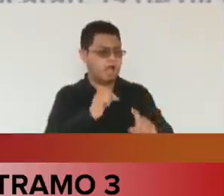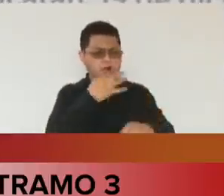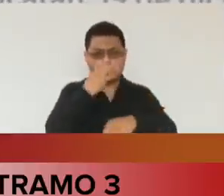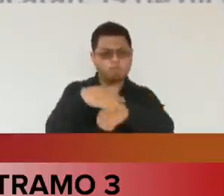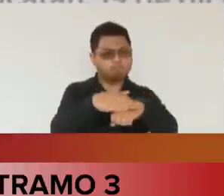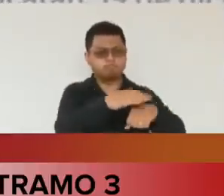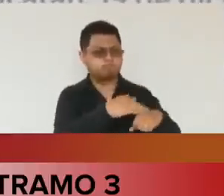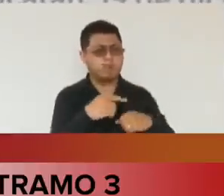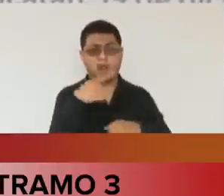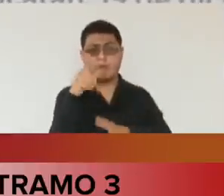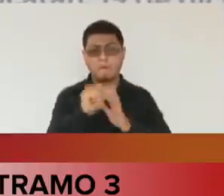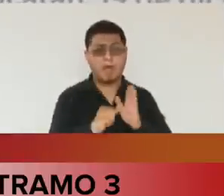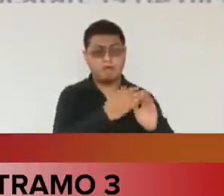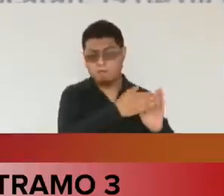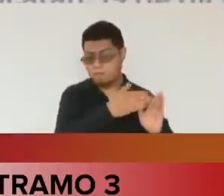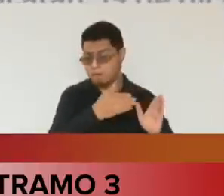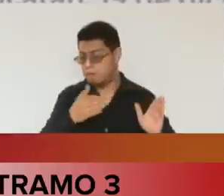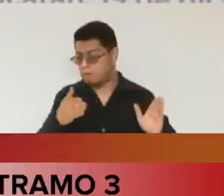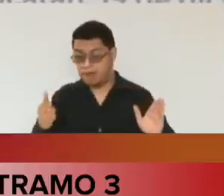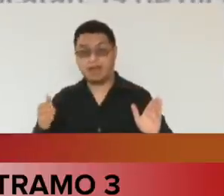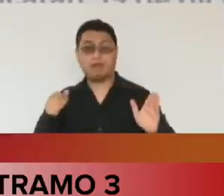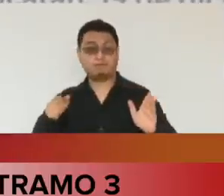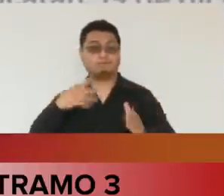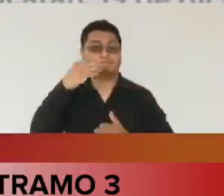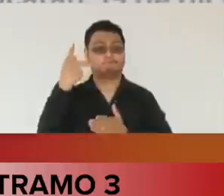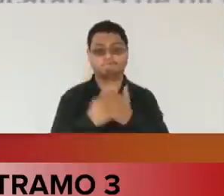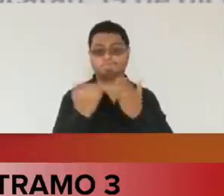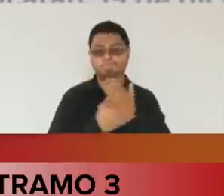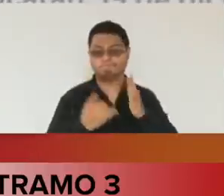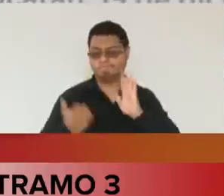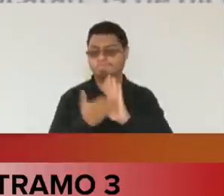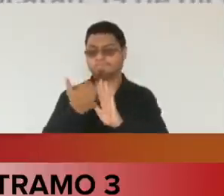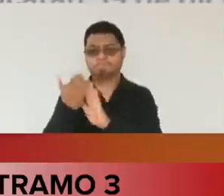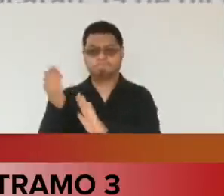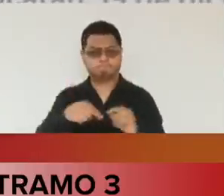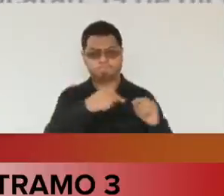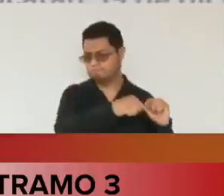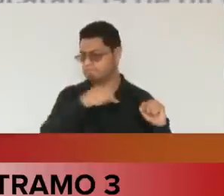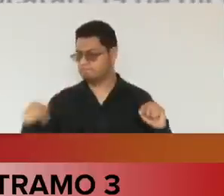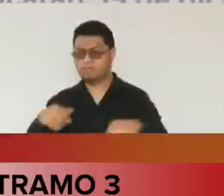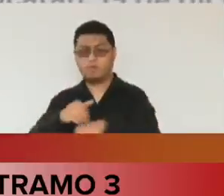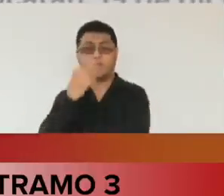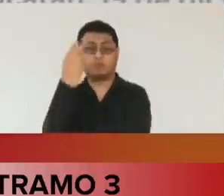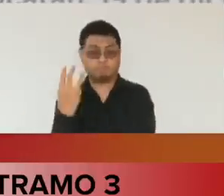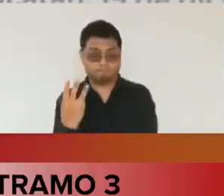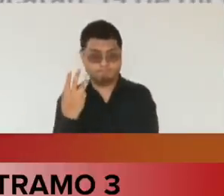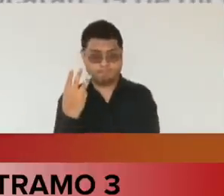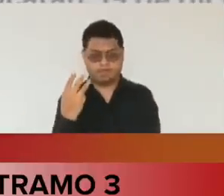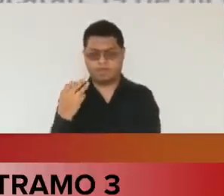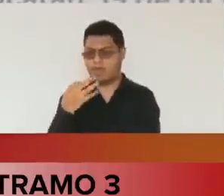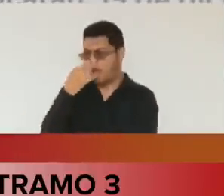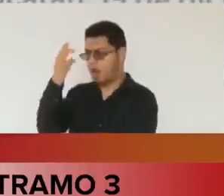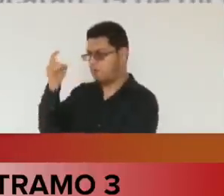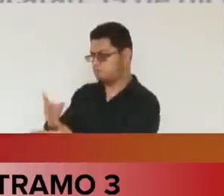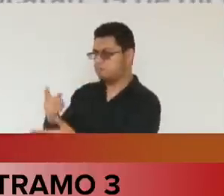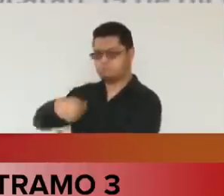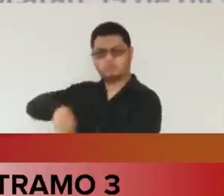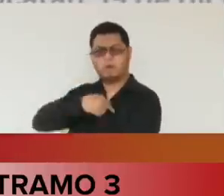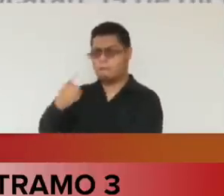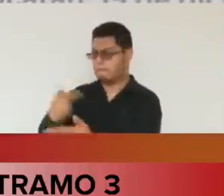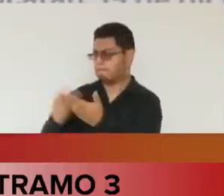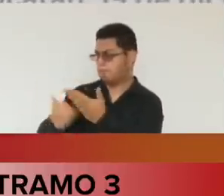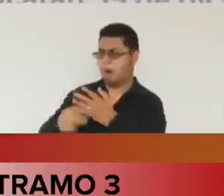estos primeros meses del proyecto y la construcción del tramo 3 del Tren Maya, histórico proyecto que estamos convencidos será